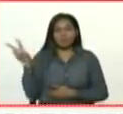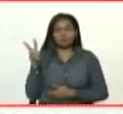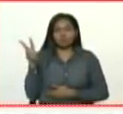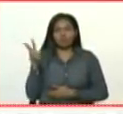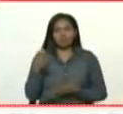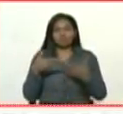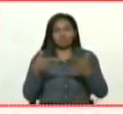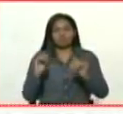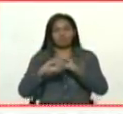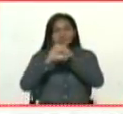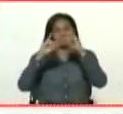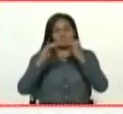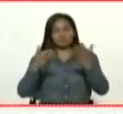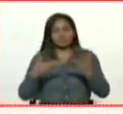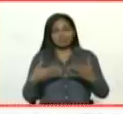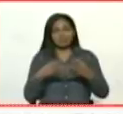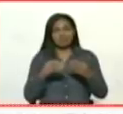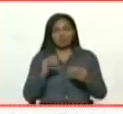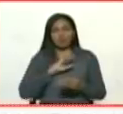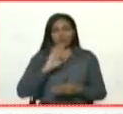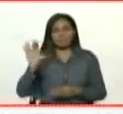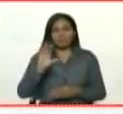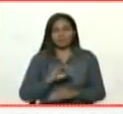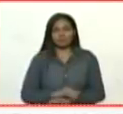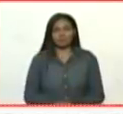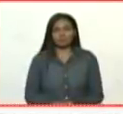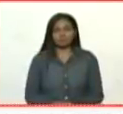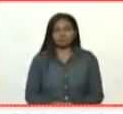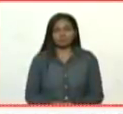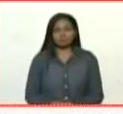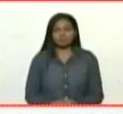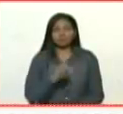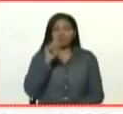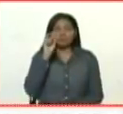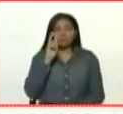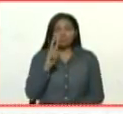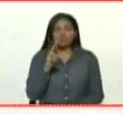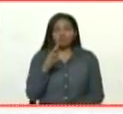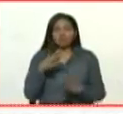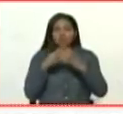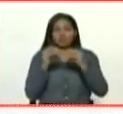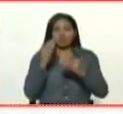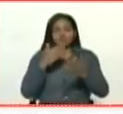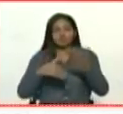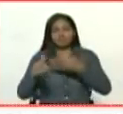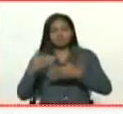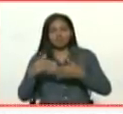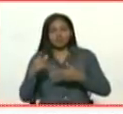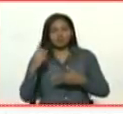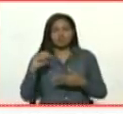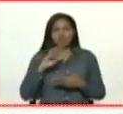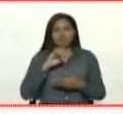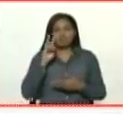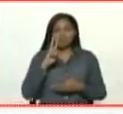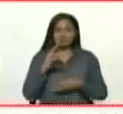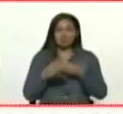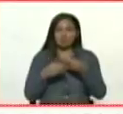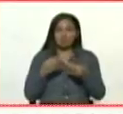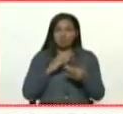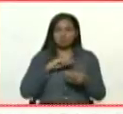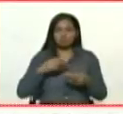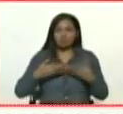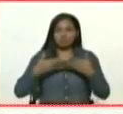dándole felicidades a nuestra patria y además de todos los servicios que es capaz de entregar